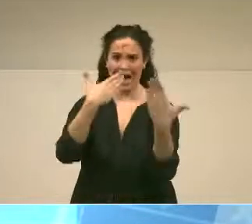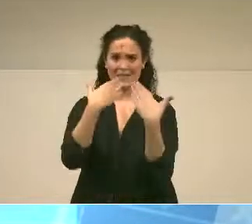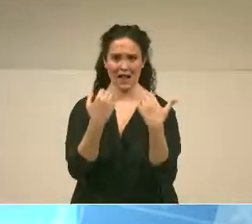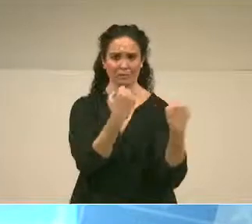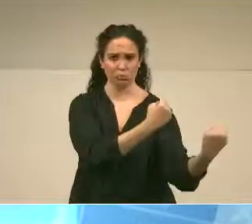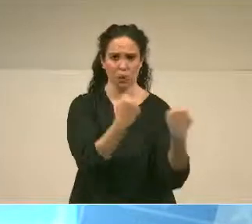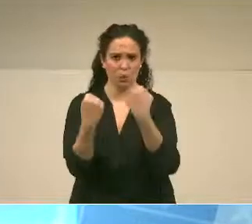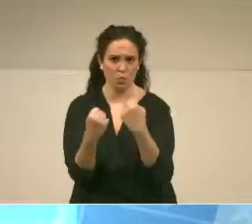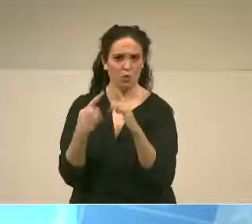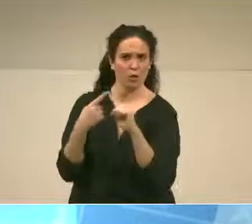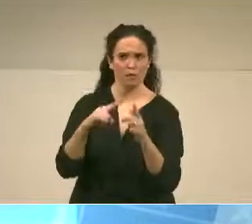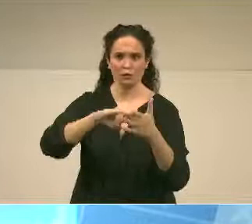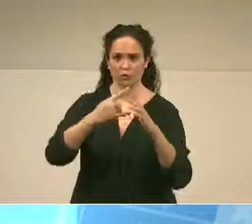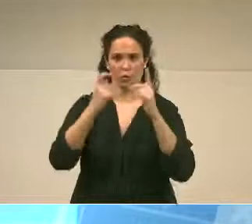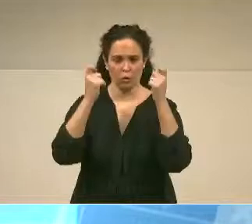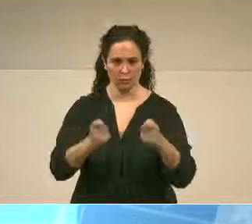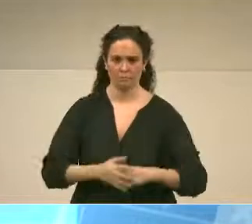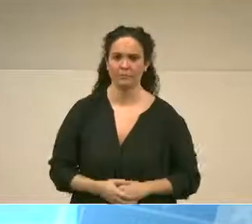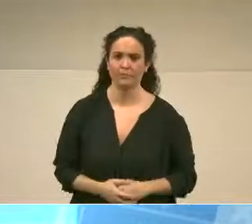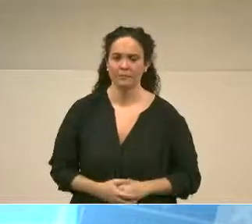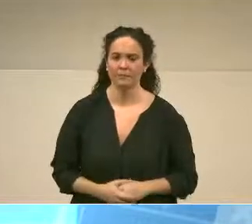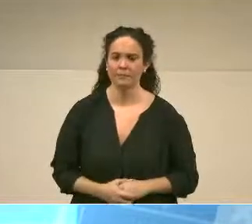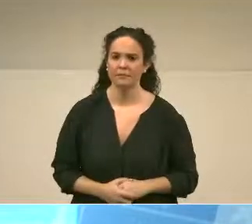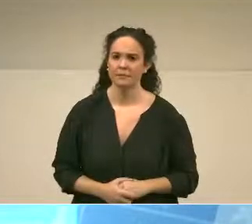para resolver esta cuestión.